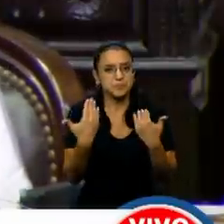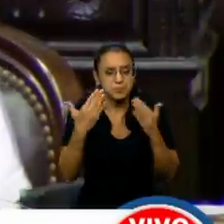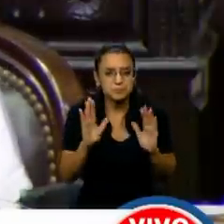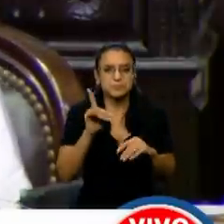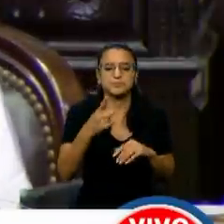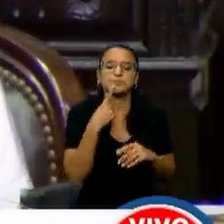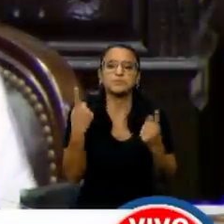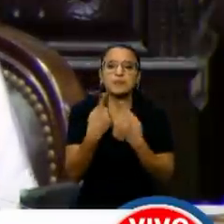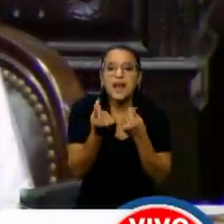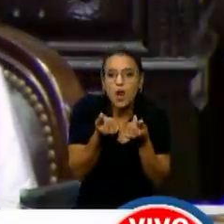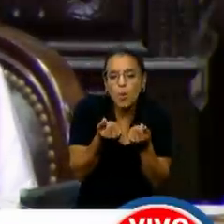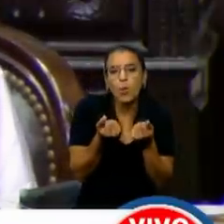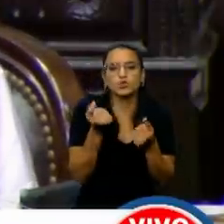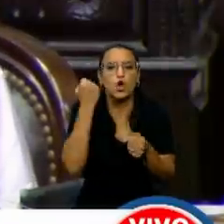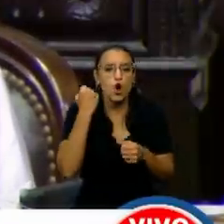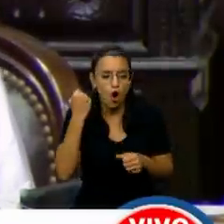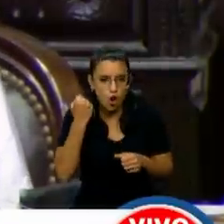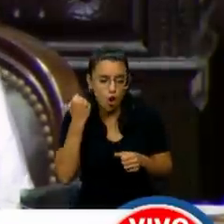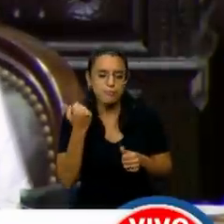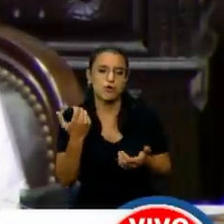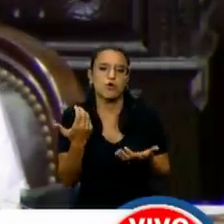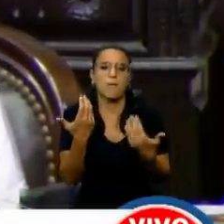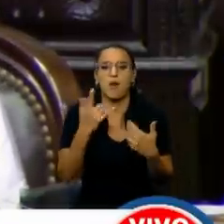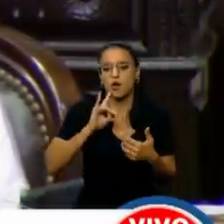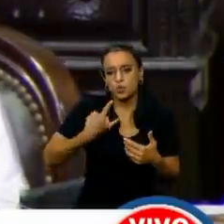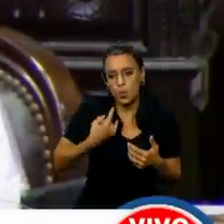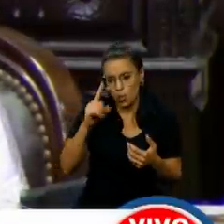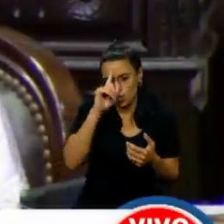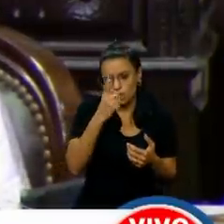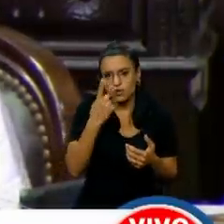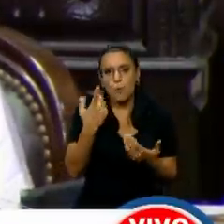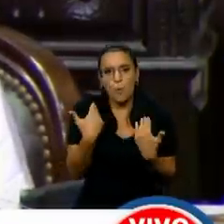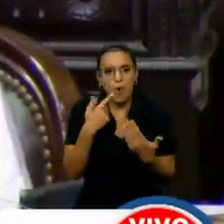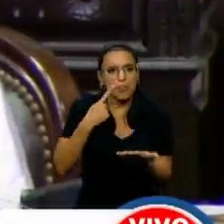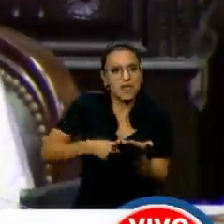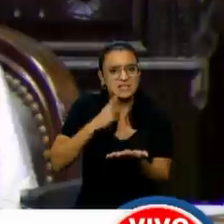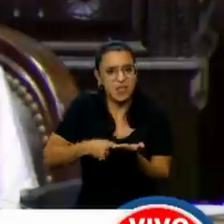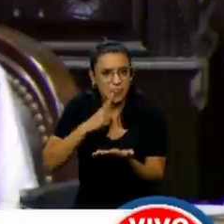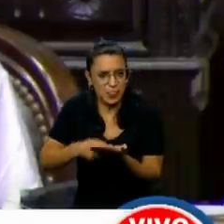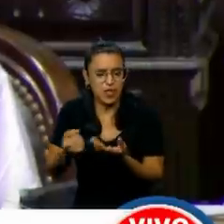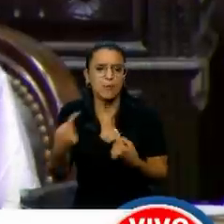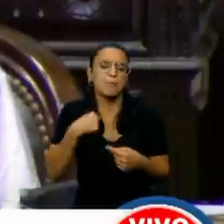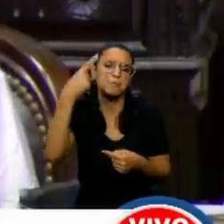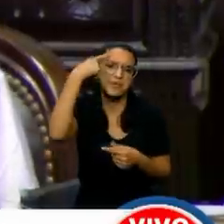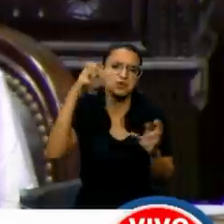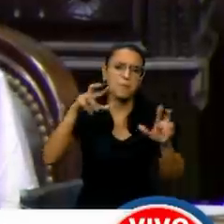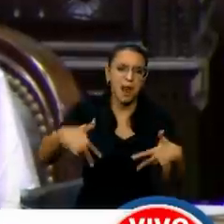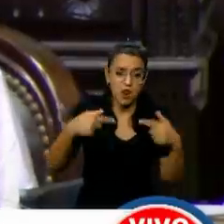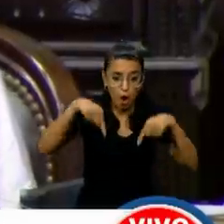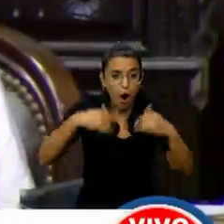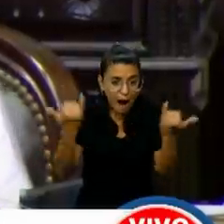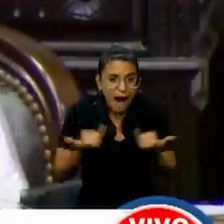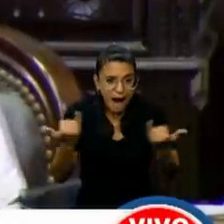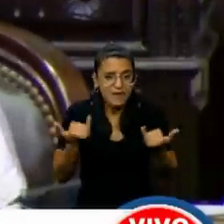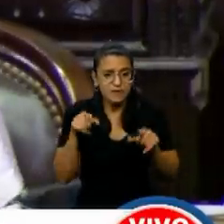contar con un recurso económico que permita cierta autonomía a la hora de esta toma de decisiones pienso en programas que estoy están